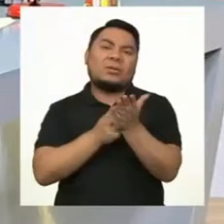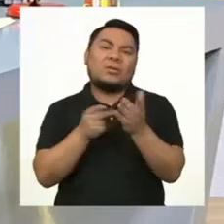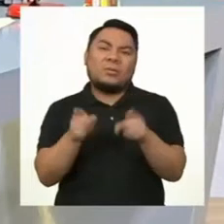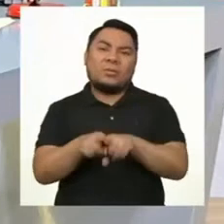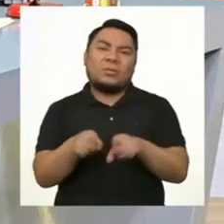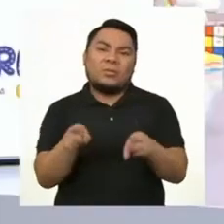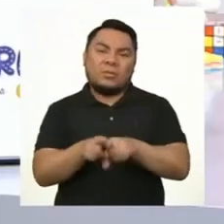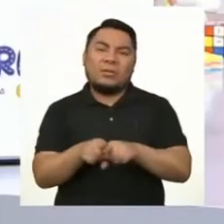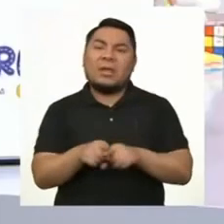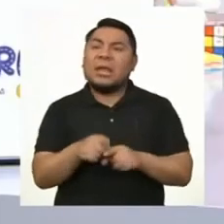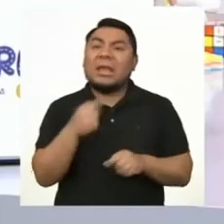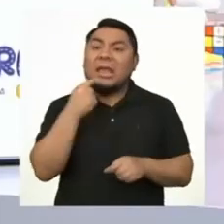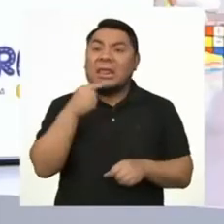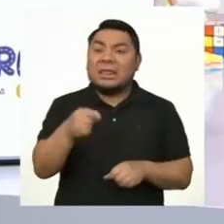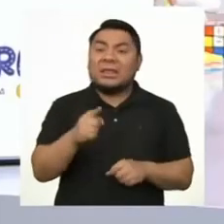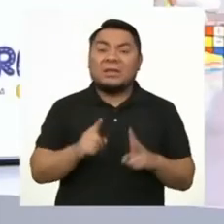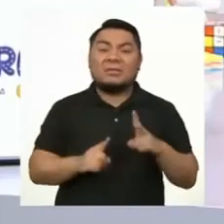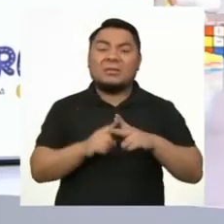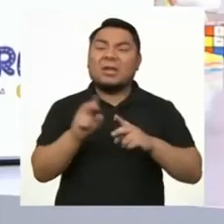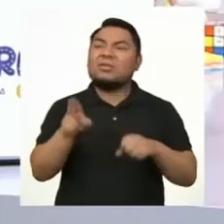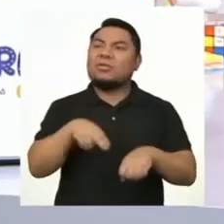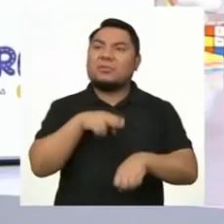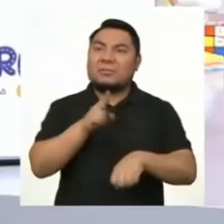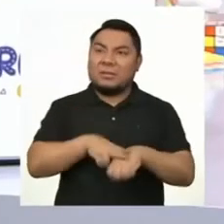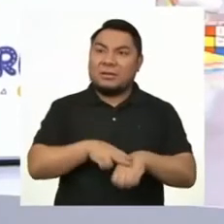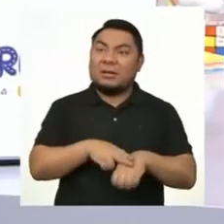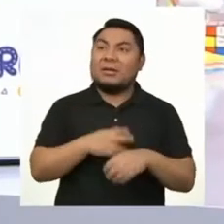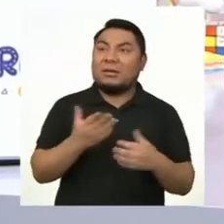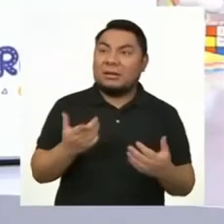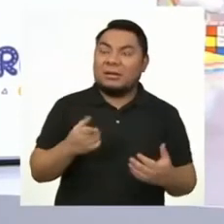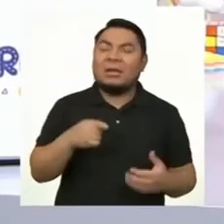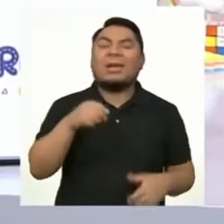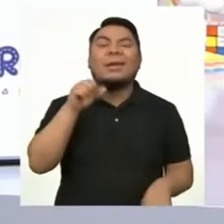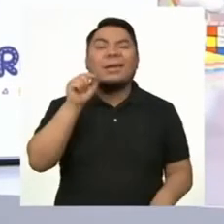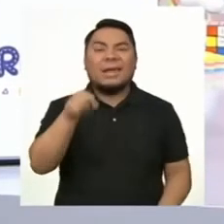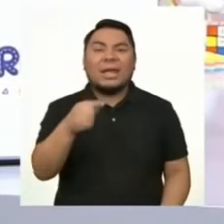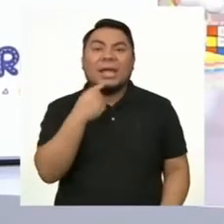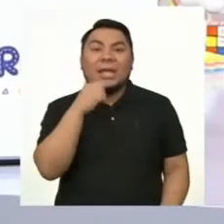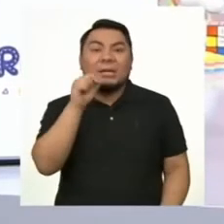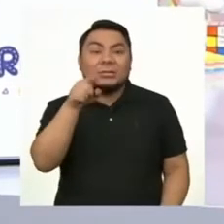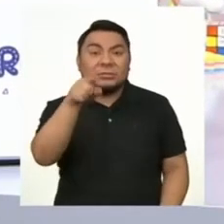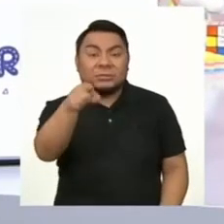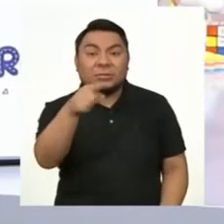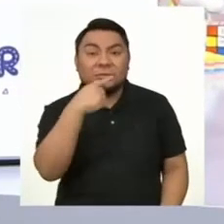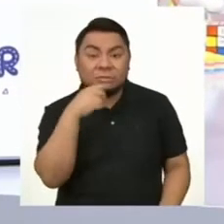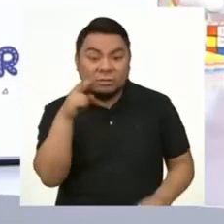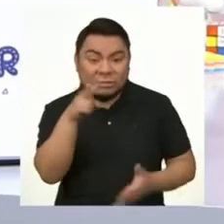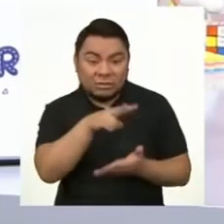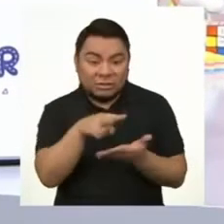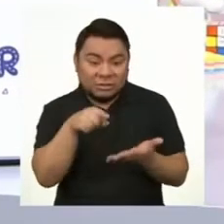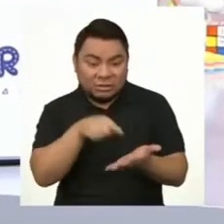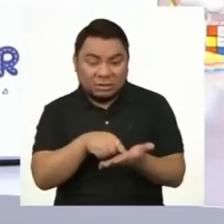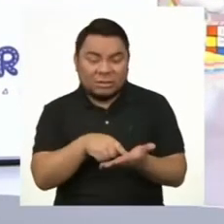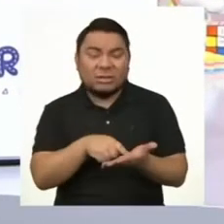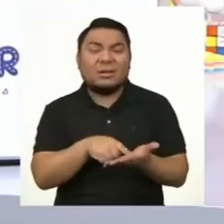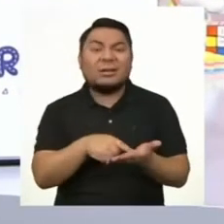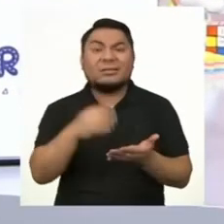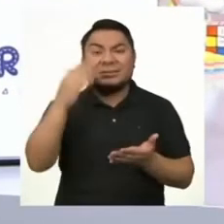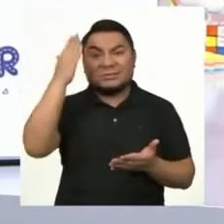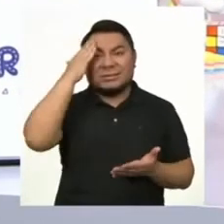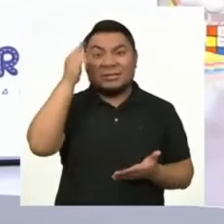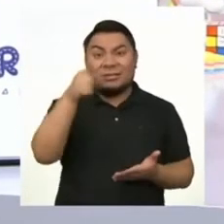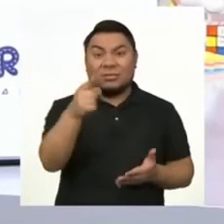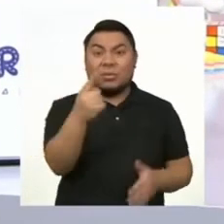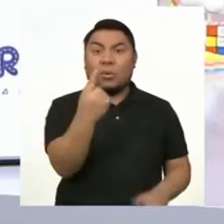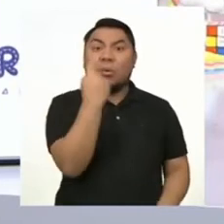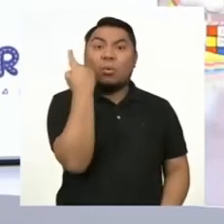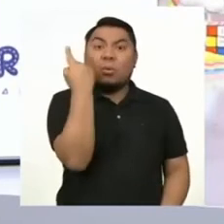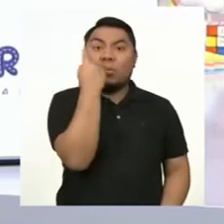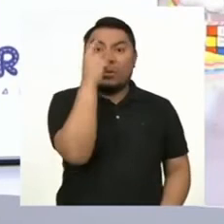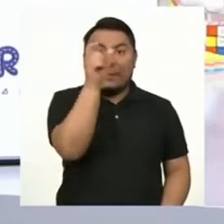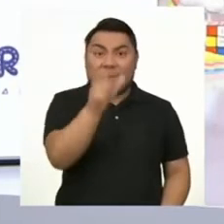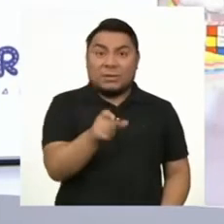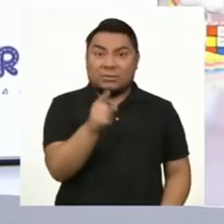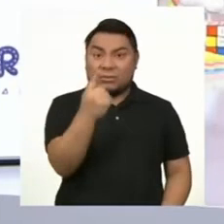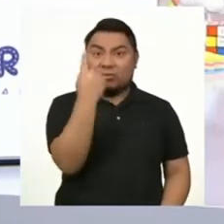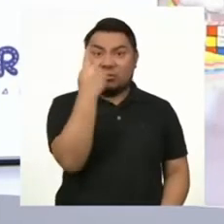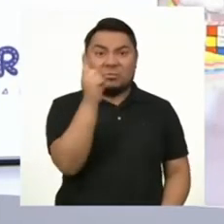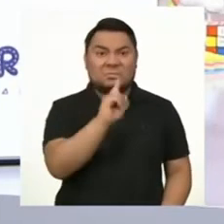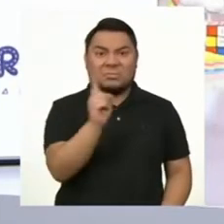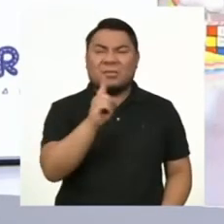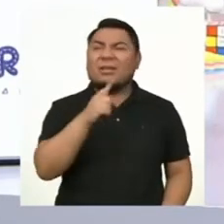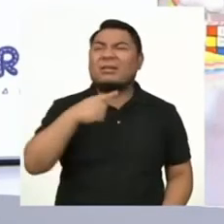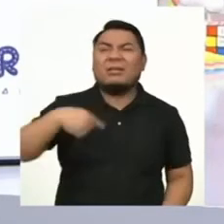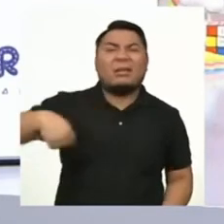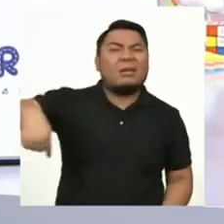día. De alguna forma, esa frase te dice que si estás leyendo eso, debes saber que no eres la única persona que se siente